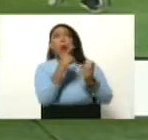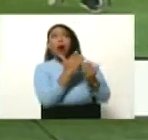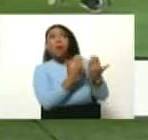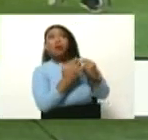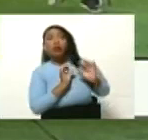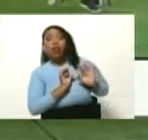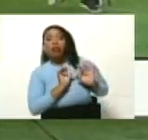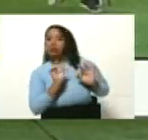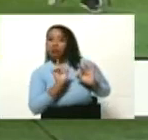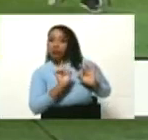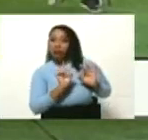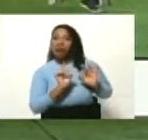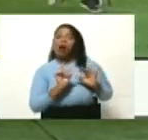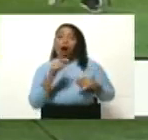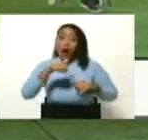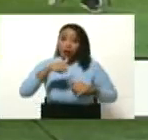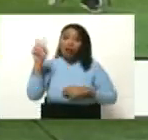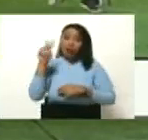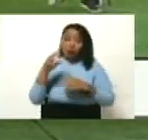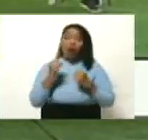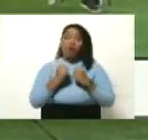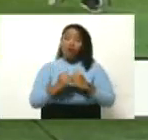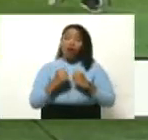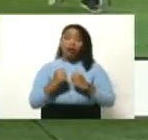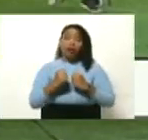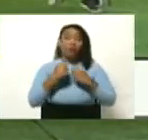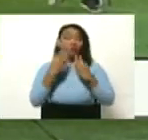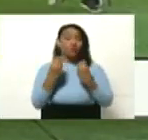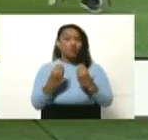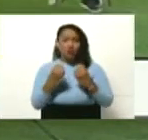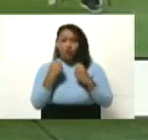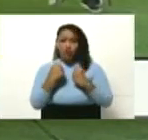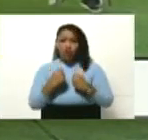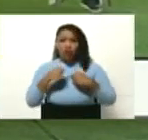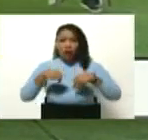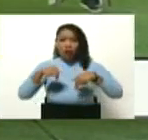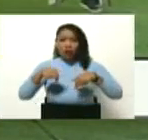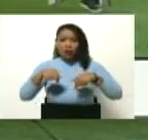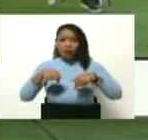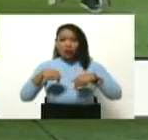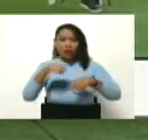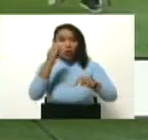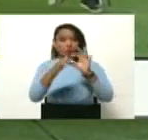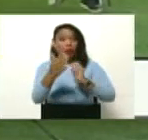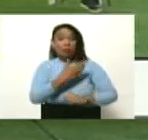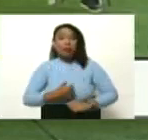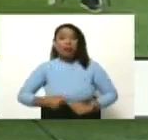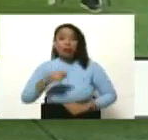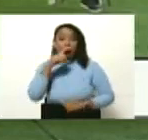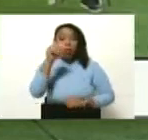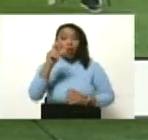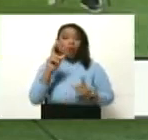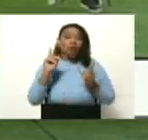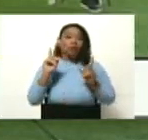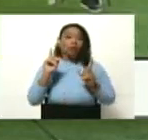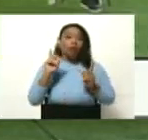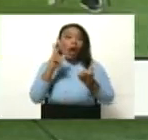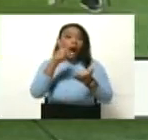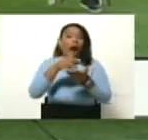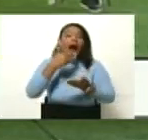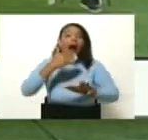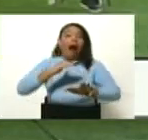Miren, nos ha tocado aquí en Venezuela muy duro, muy, pero muy duro. Y de repente al presidente Nicolás Maduro le llega una